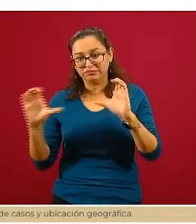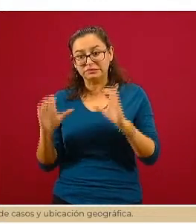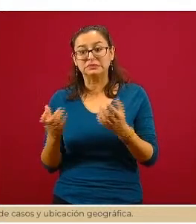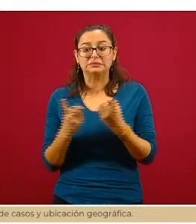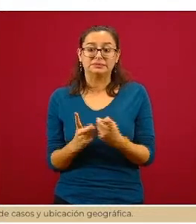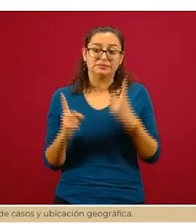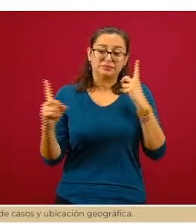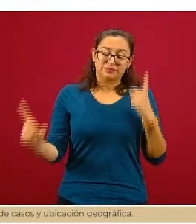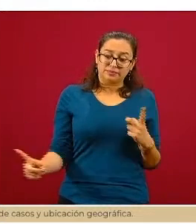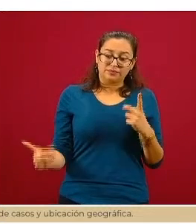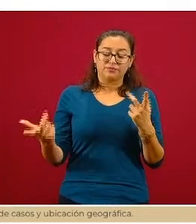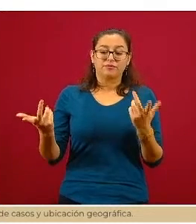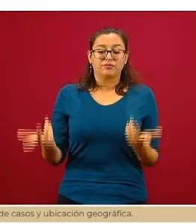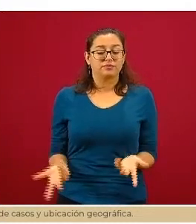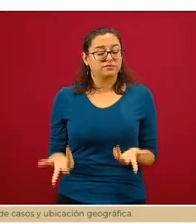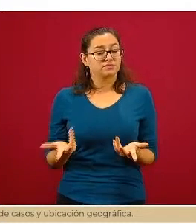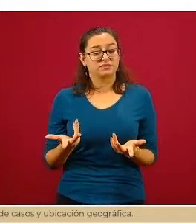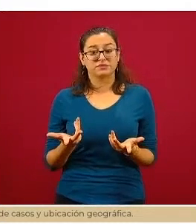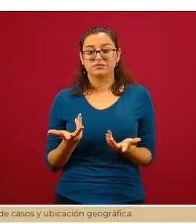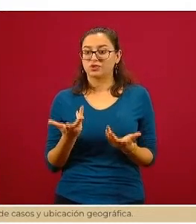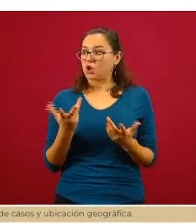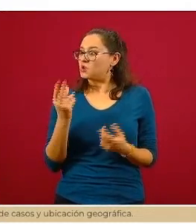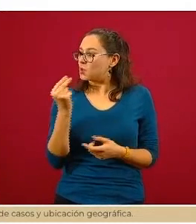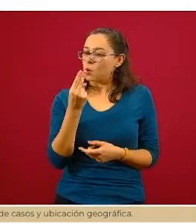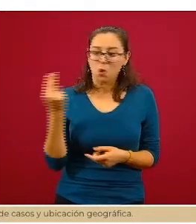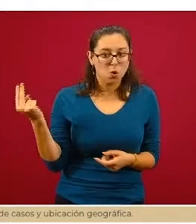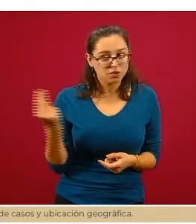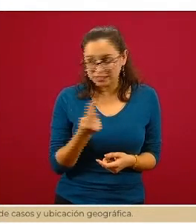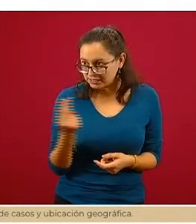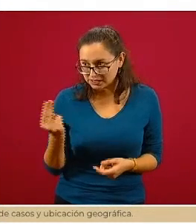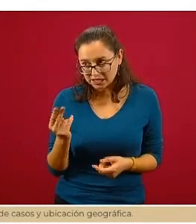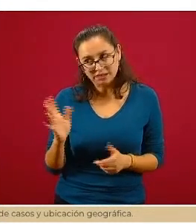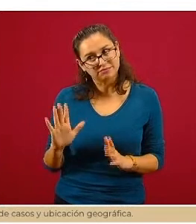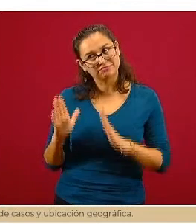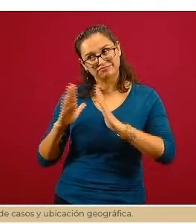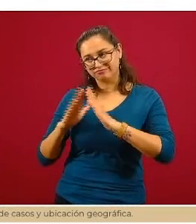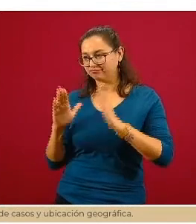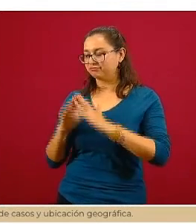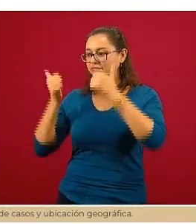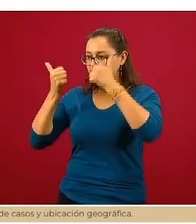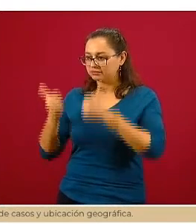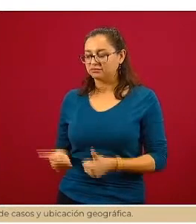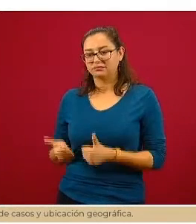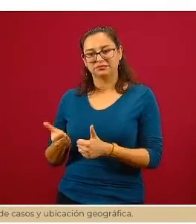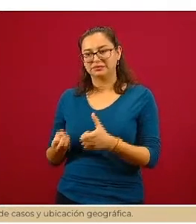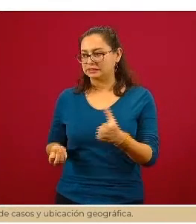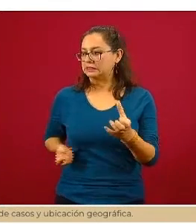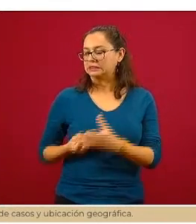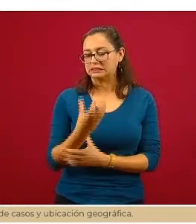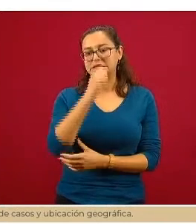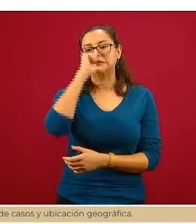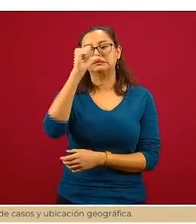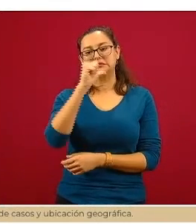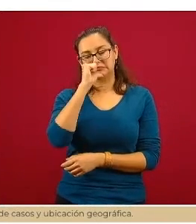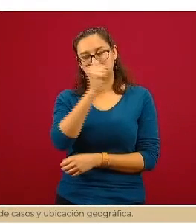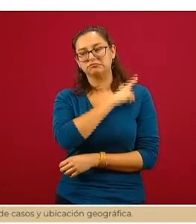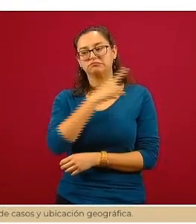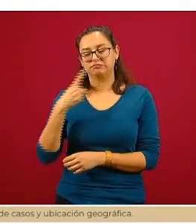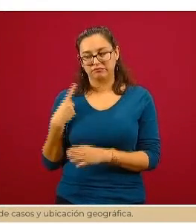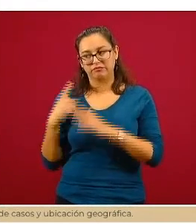sana distancia. Si no hay ninguna necesidad de salir del domicilio, preferentemente quedarse